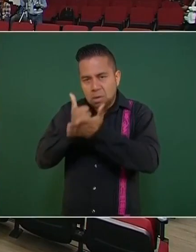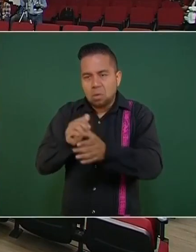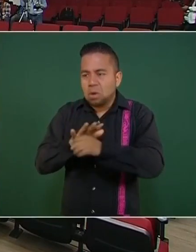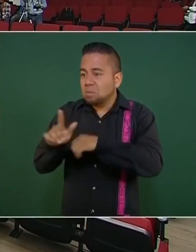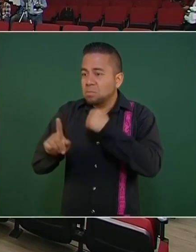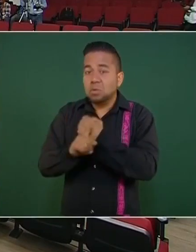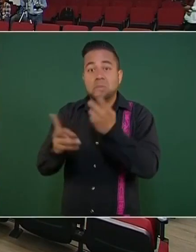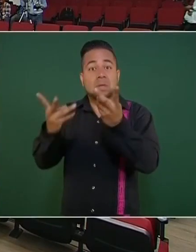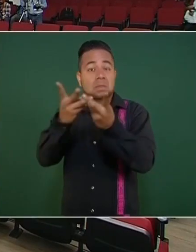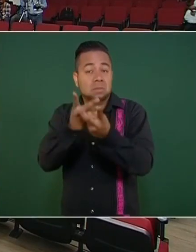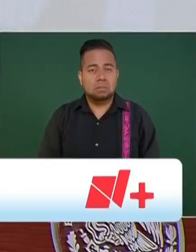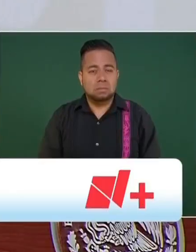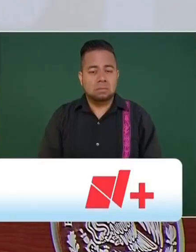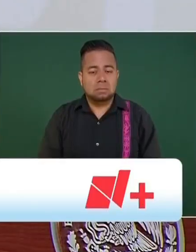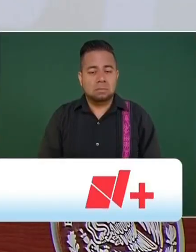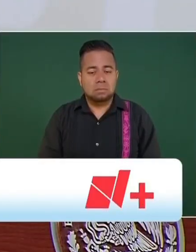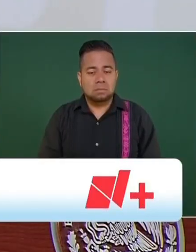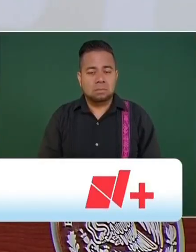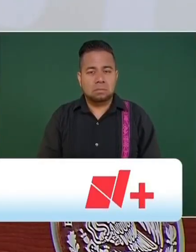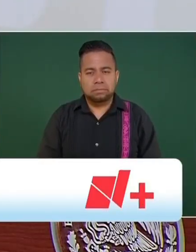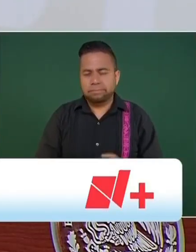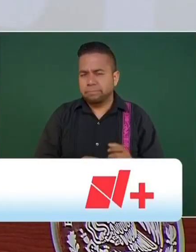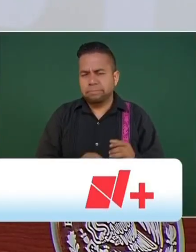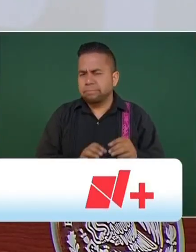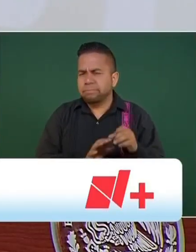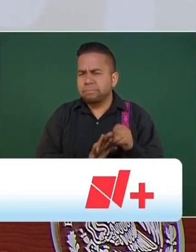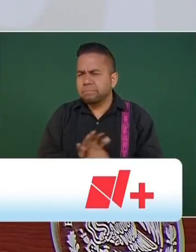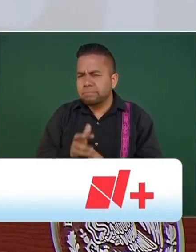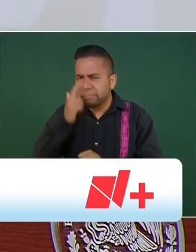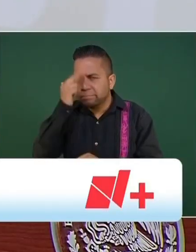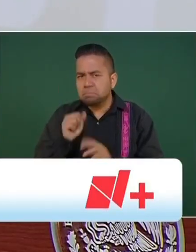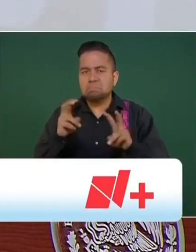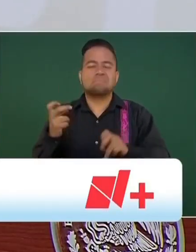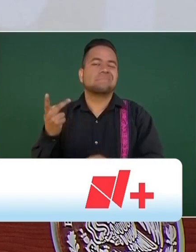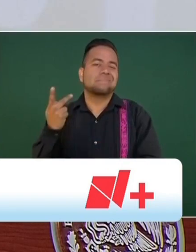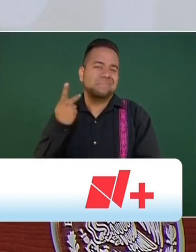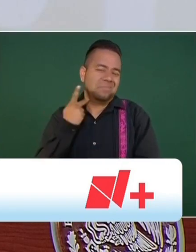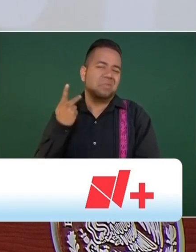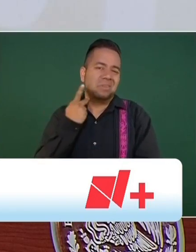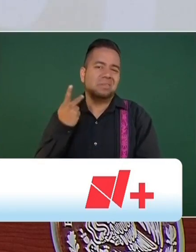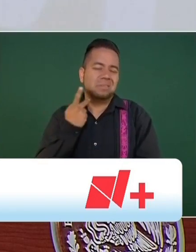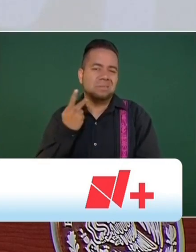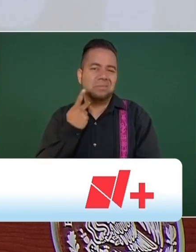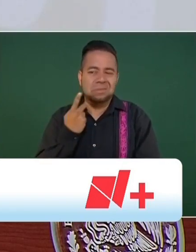problemas de índole político,